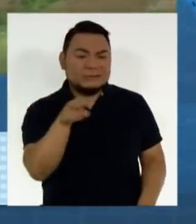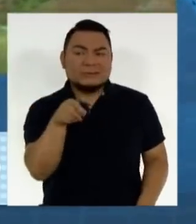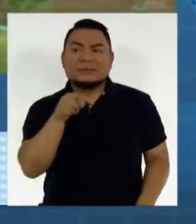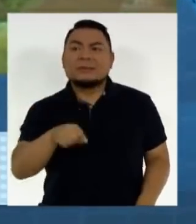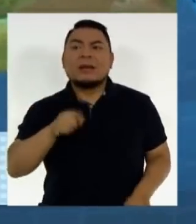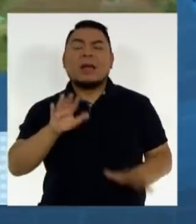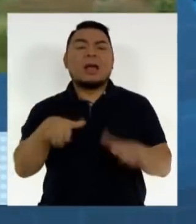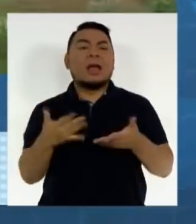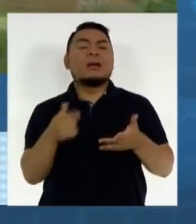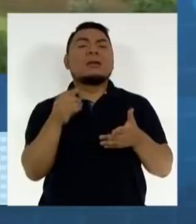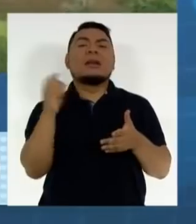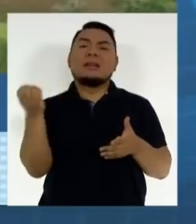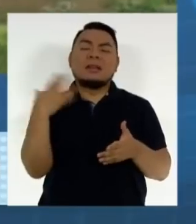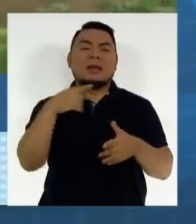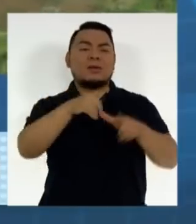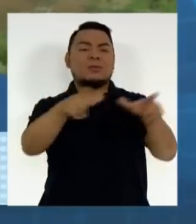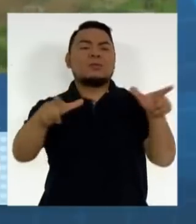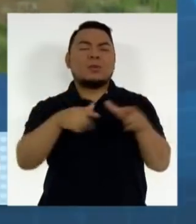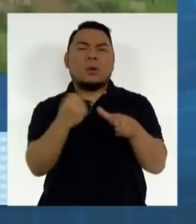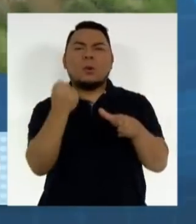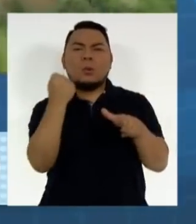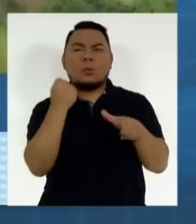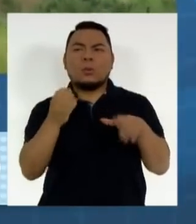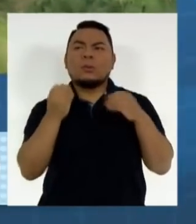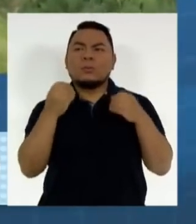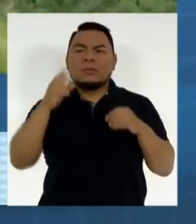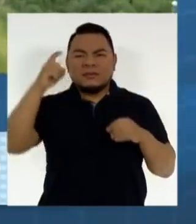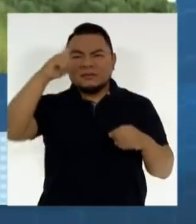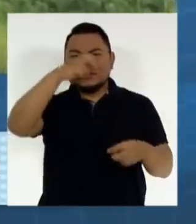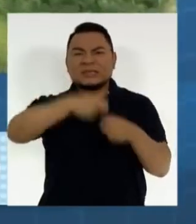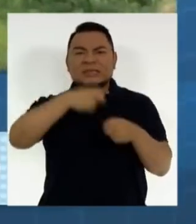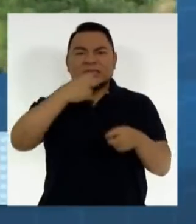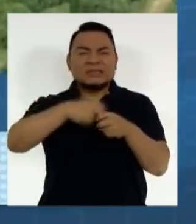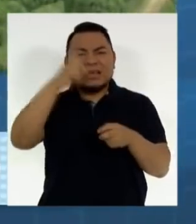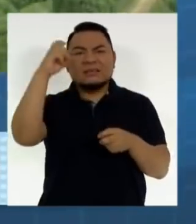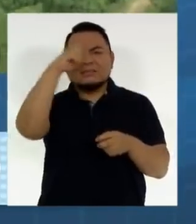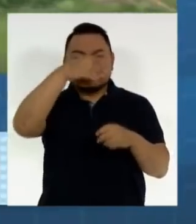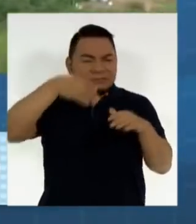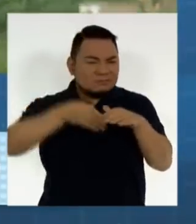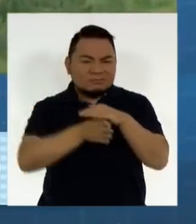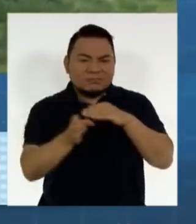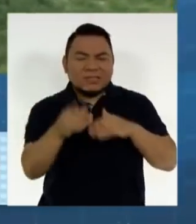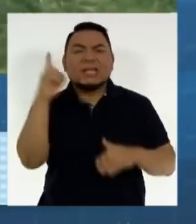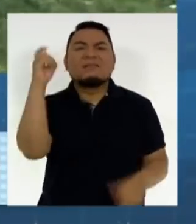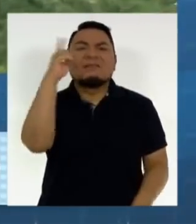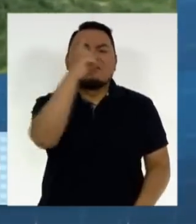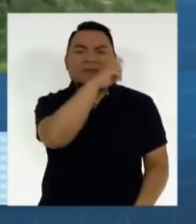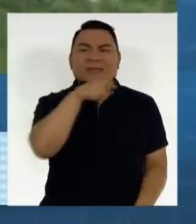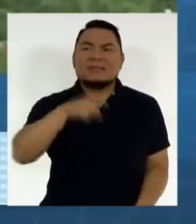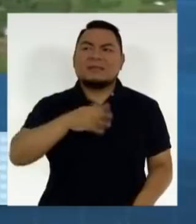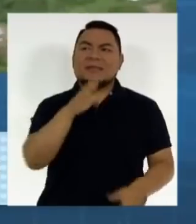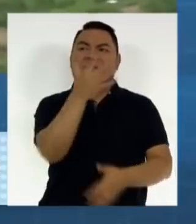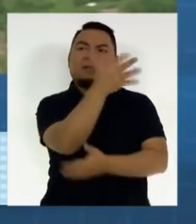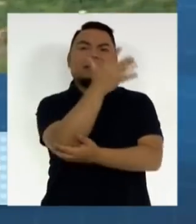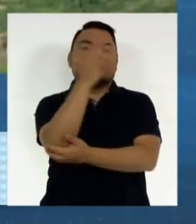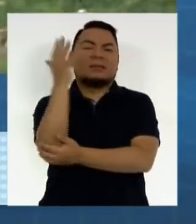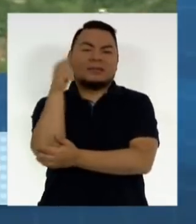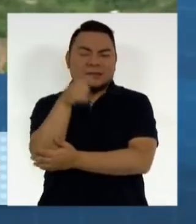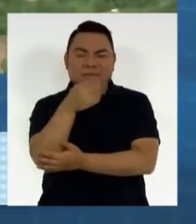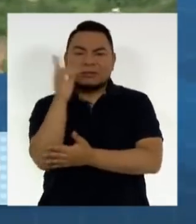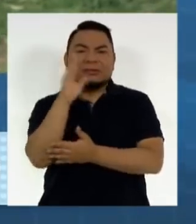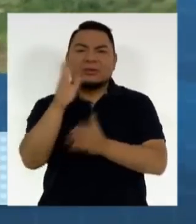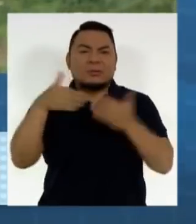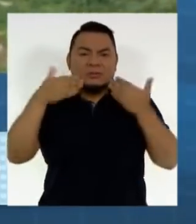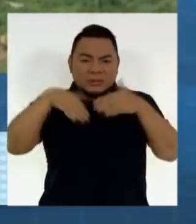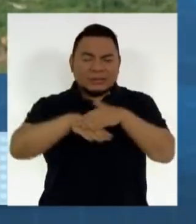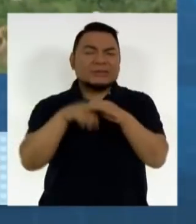zonas duras, que es precisamente por la geografía agreste, complicada, copiosa, vegetación, que no se puede